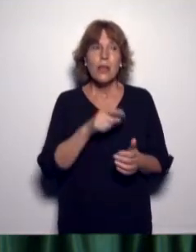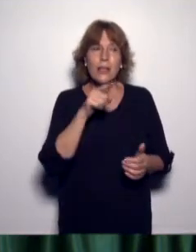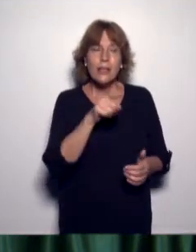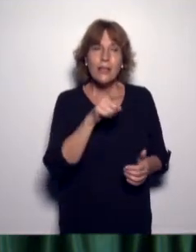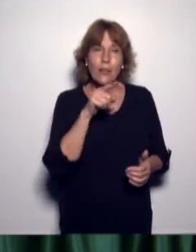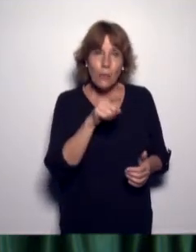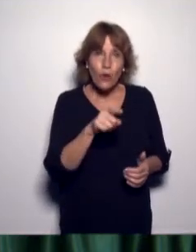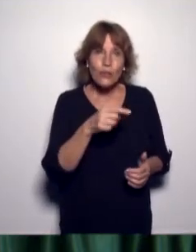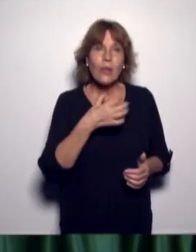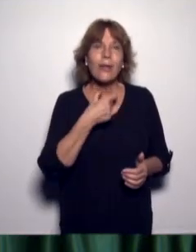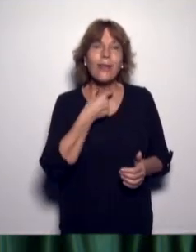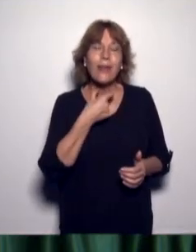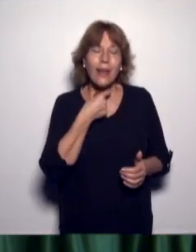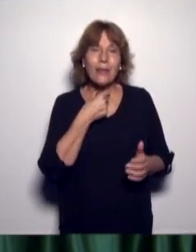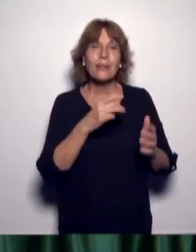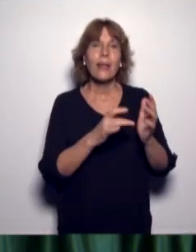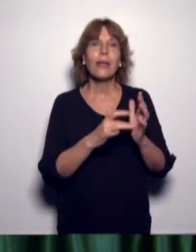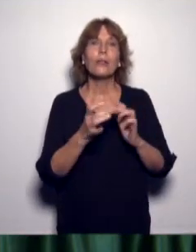Si quieres, Jesús,